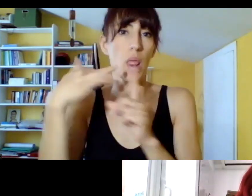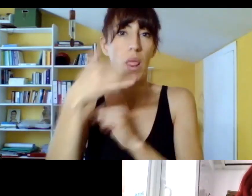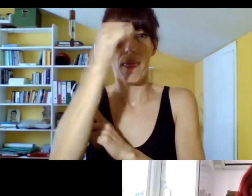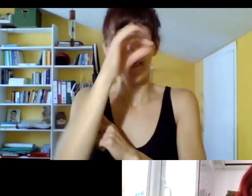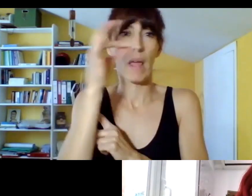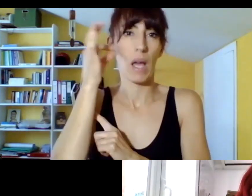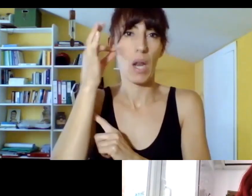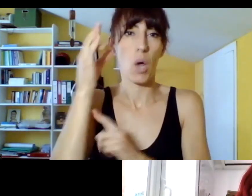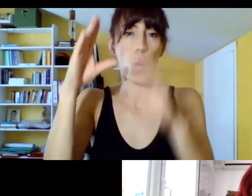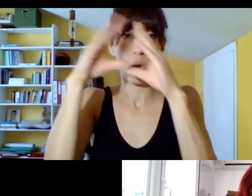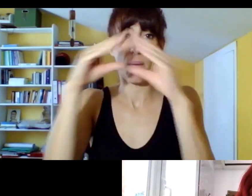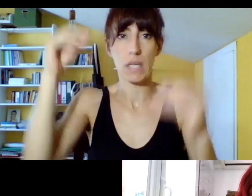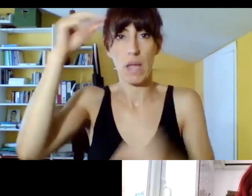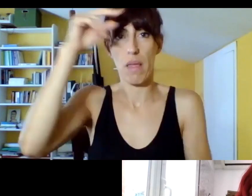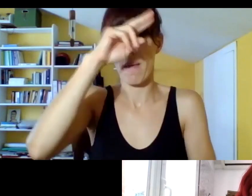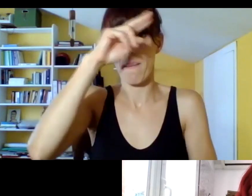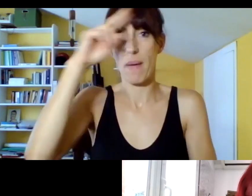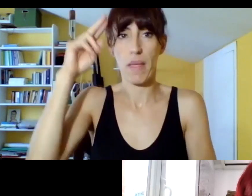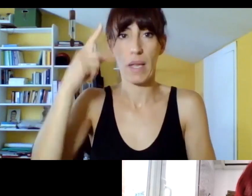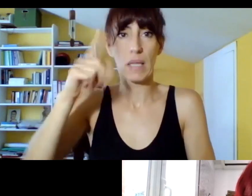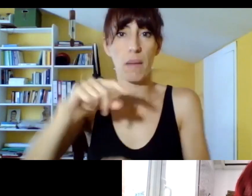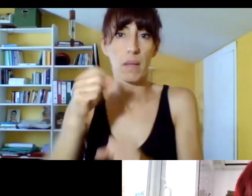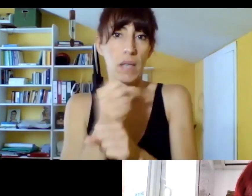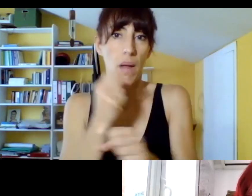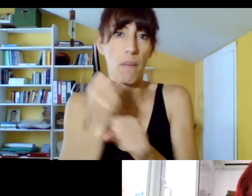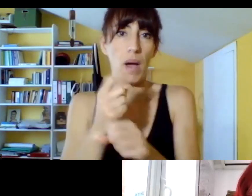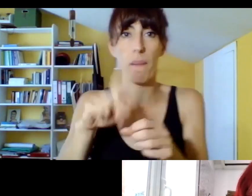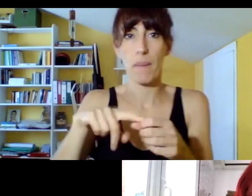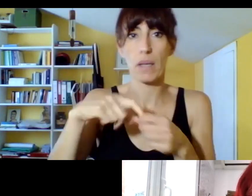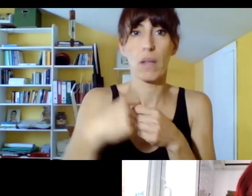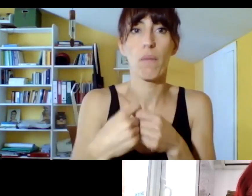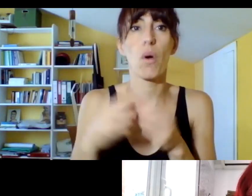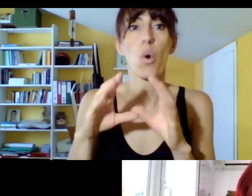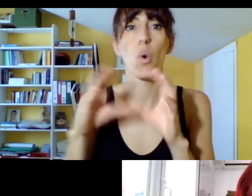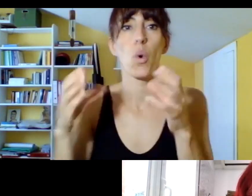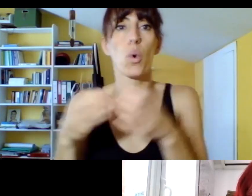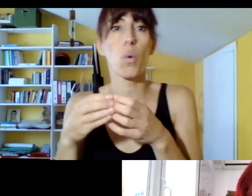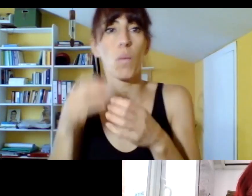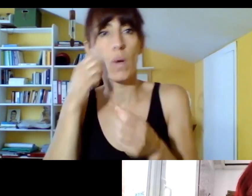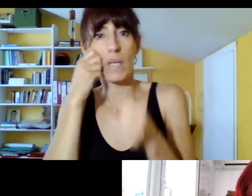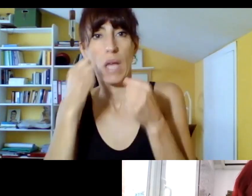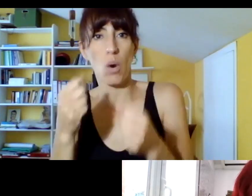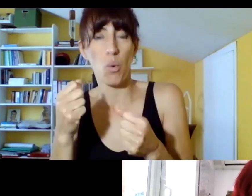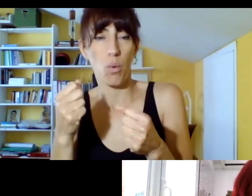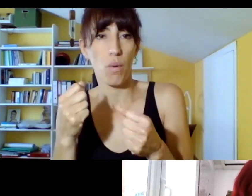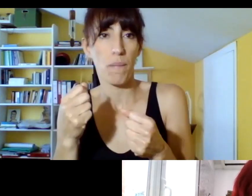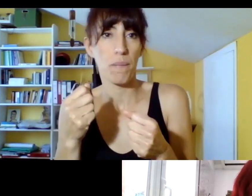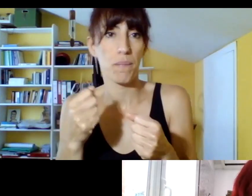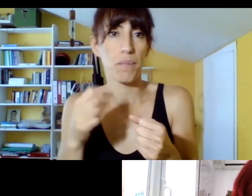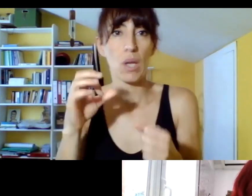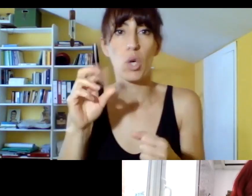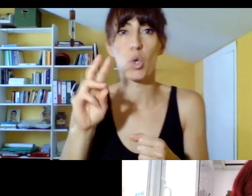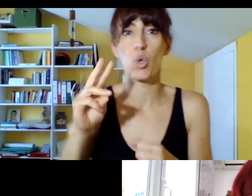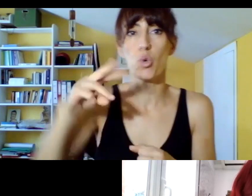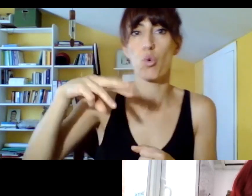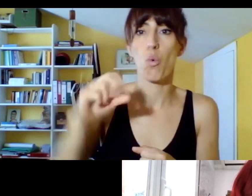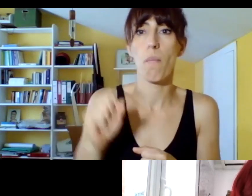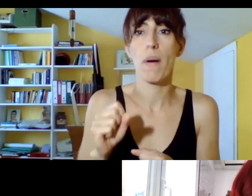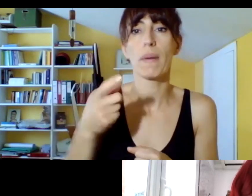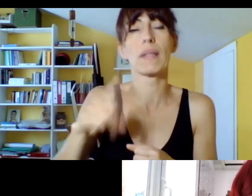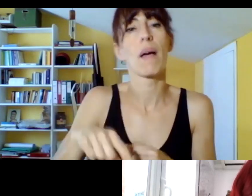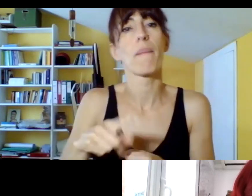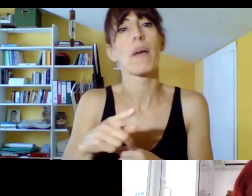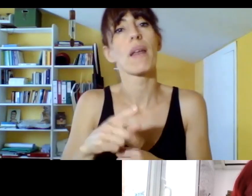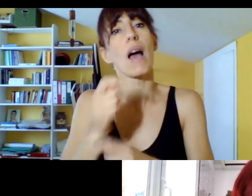Madrid. Participa también en el grupo de salud mental SOMA MFIC y en la